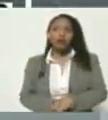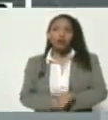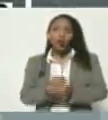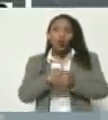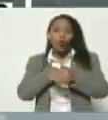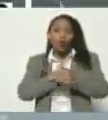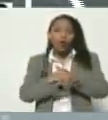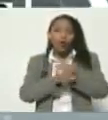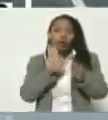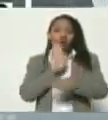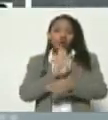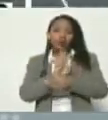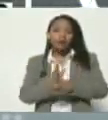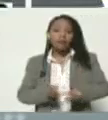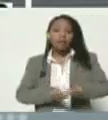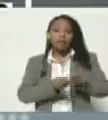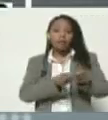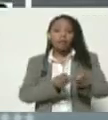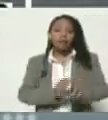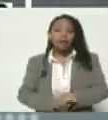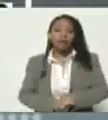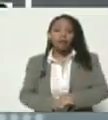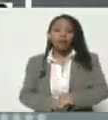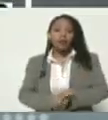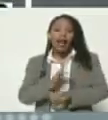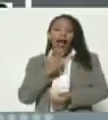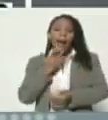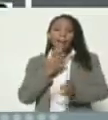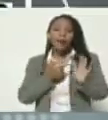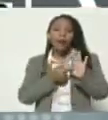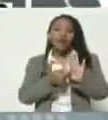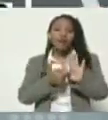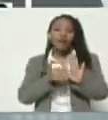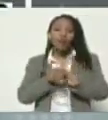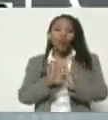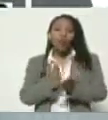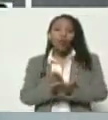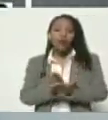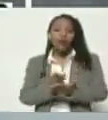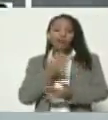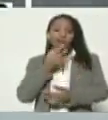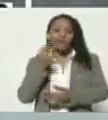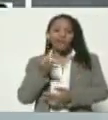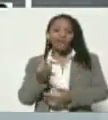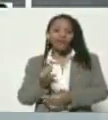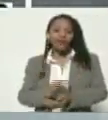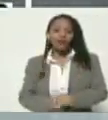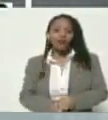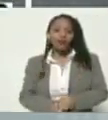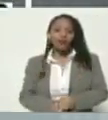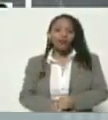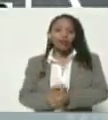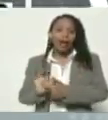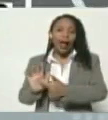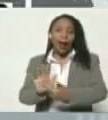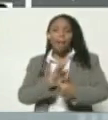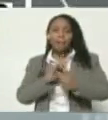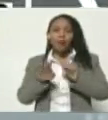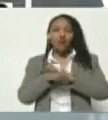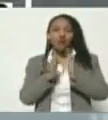Resguardado, cuidado, garantizado. Un ejemplo al mundo, de verdad, un ejemplo al